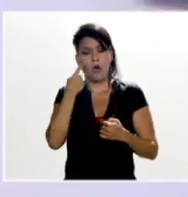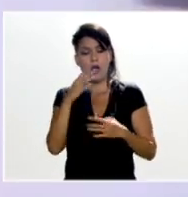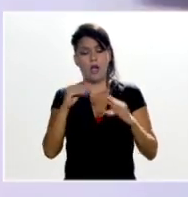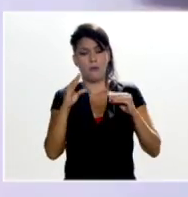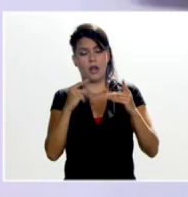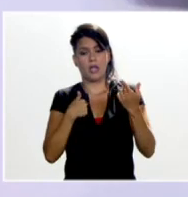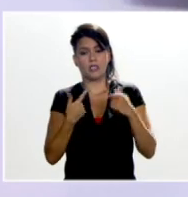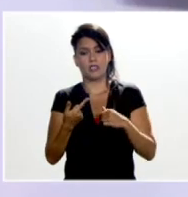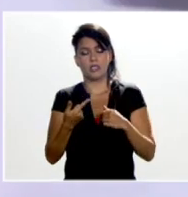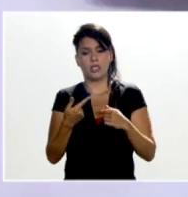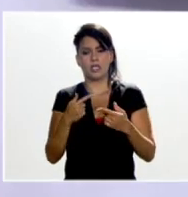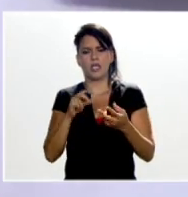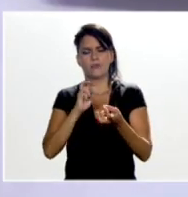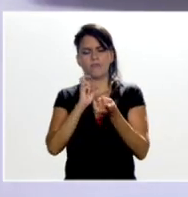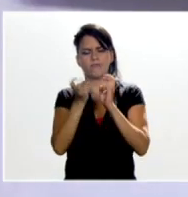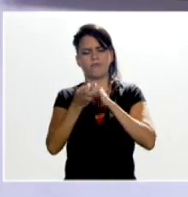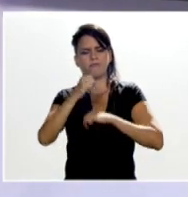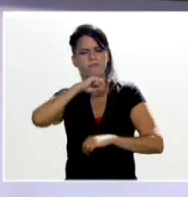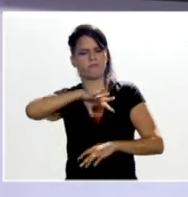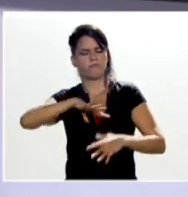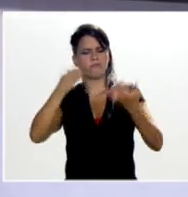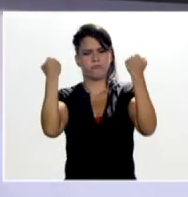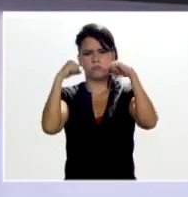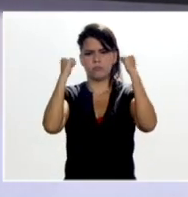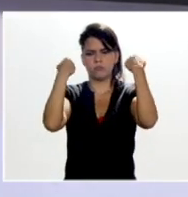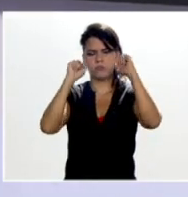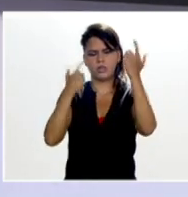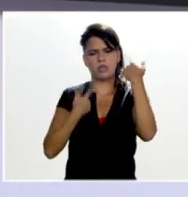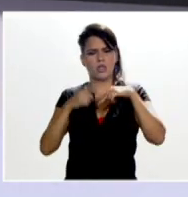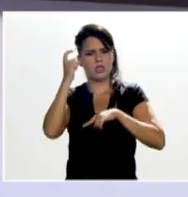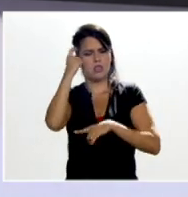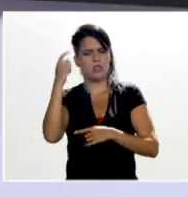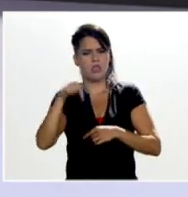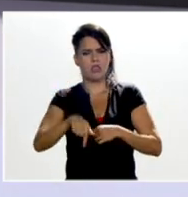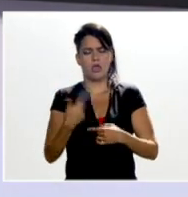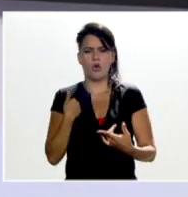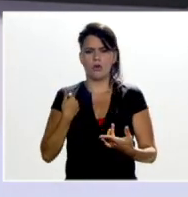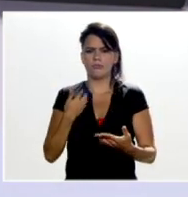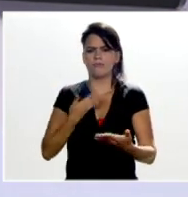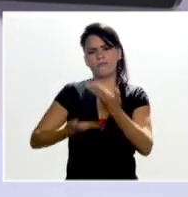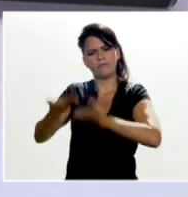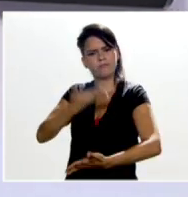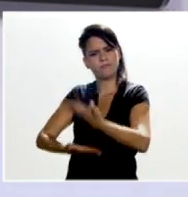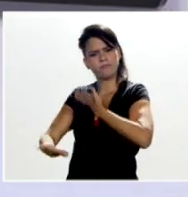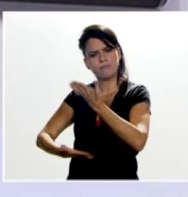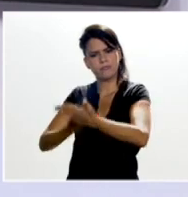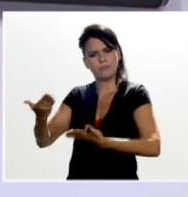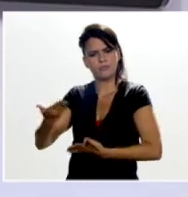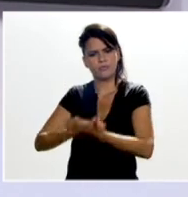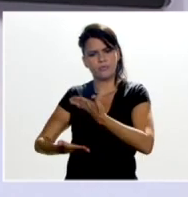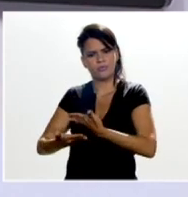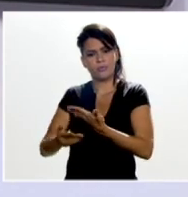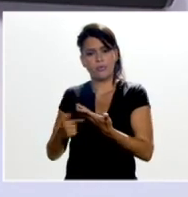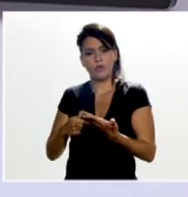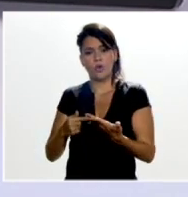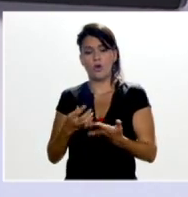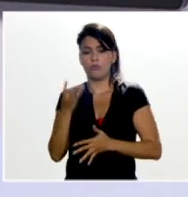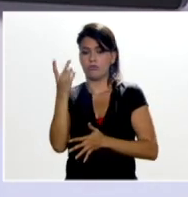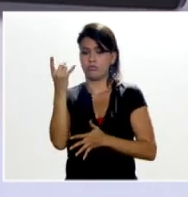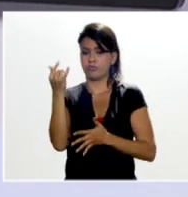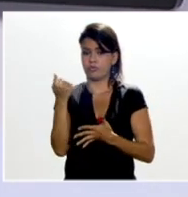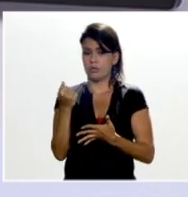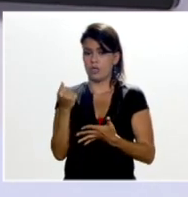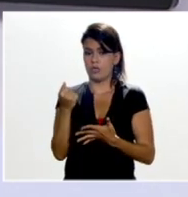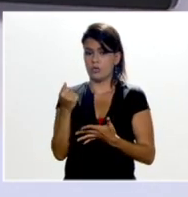hablar acerca del referente teórico-práctico del día de hoy, relacionado con el cálculo de